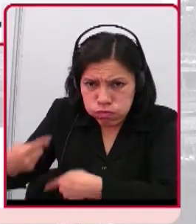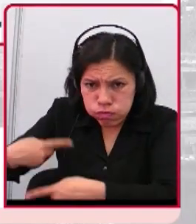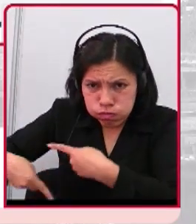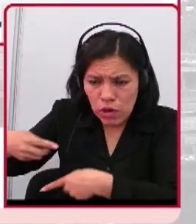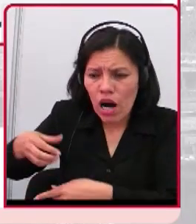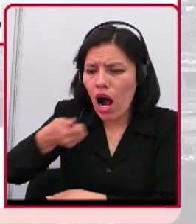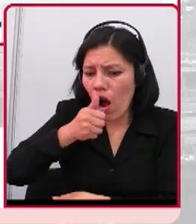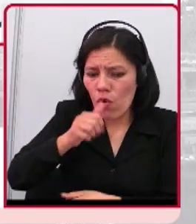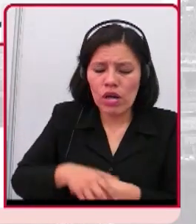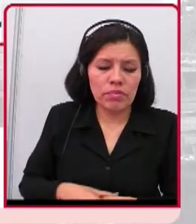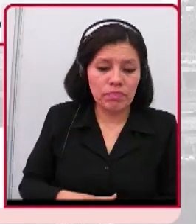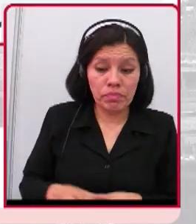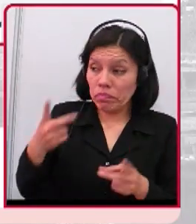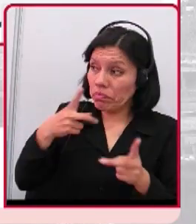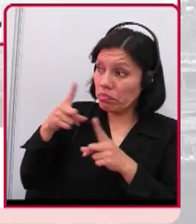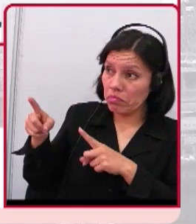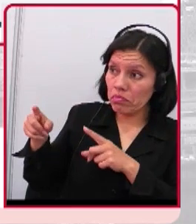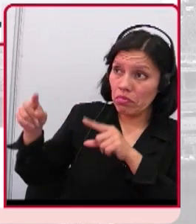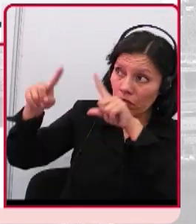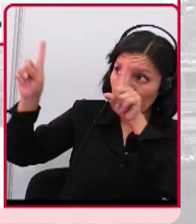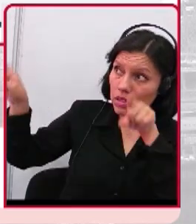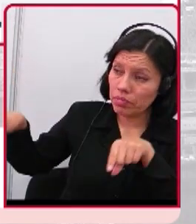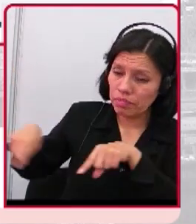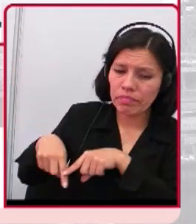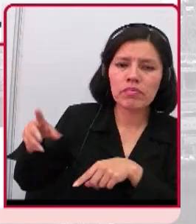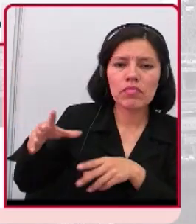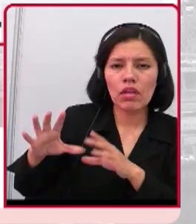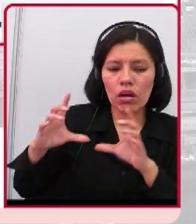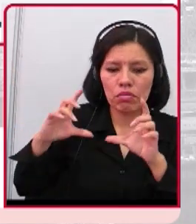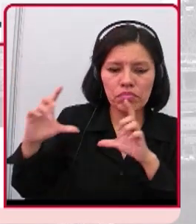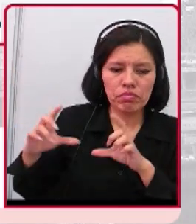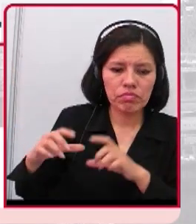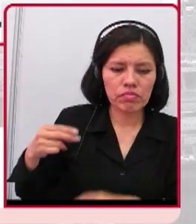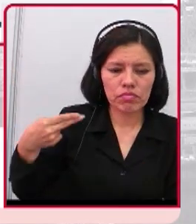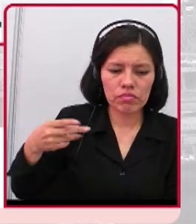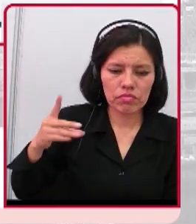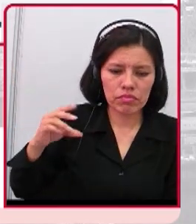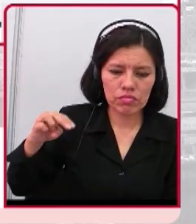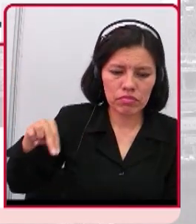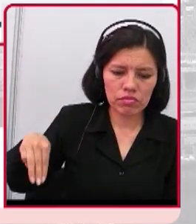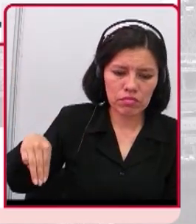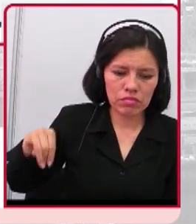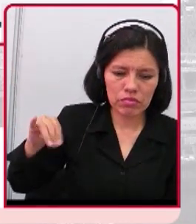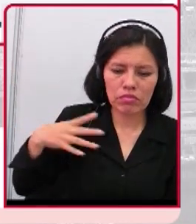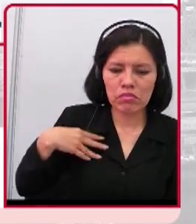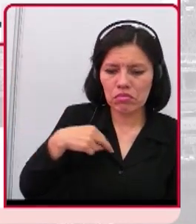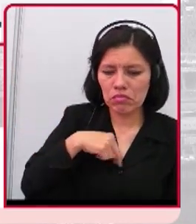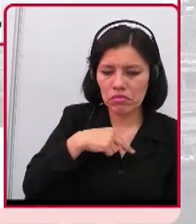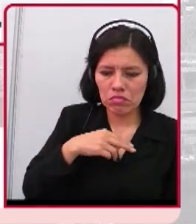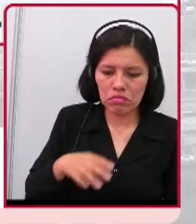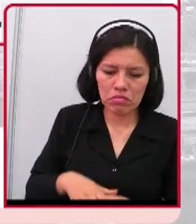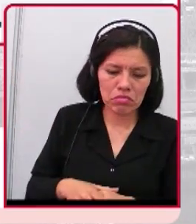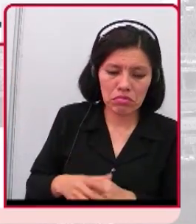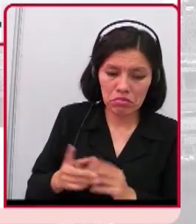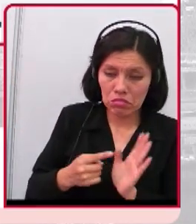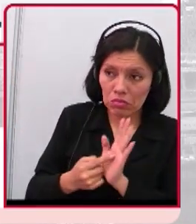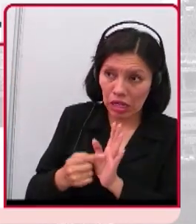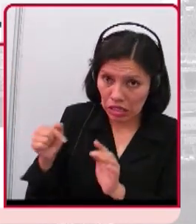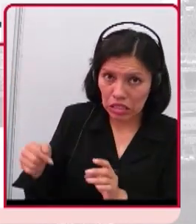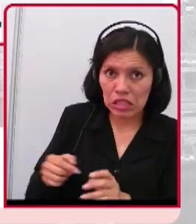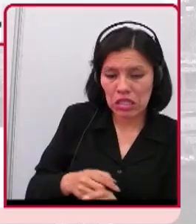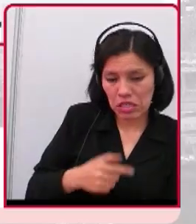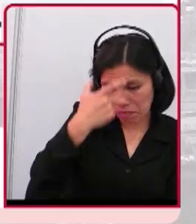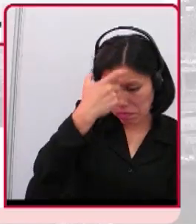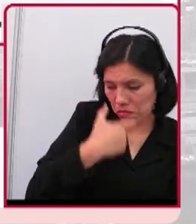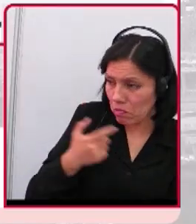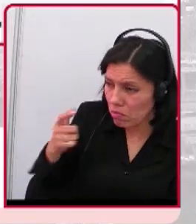Esta es la interfaz de HMI en este caso, lo implementamos en el DCS Delta V. Aquí el operador puede setear todas sus